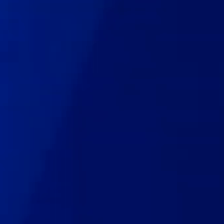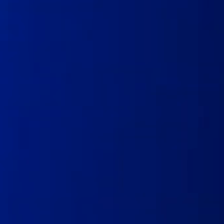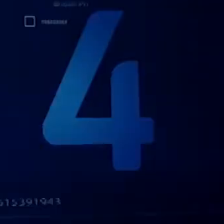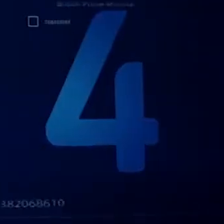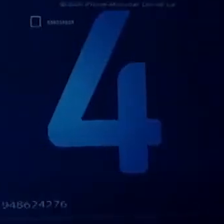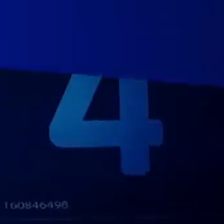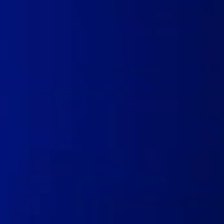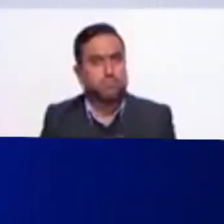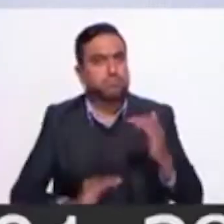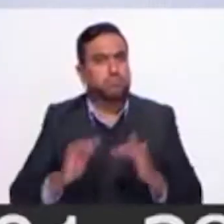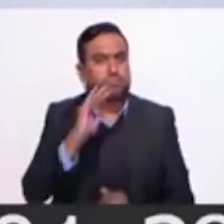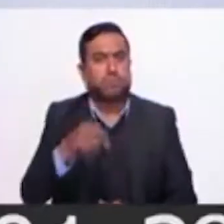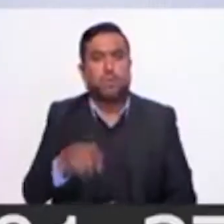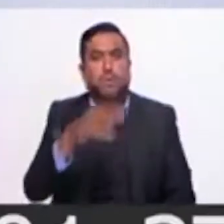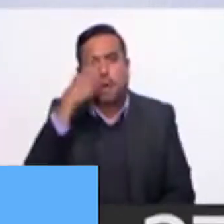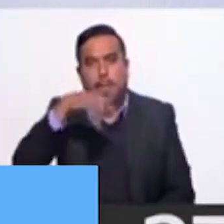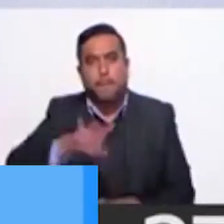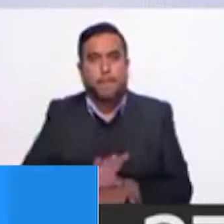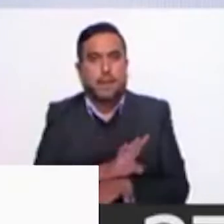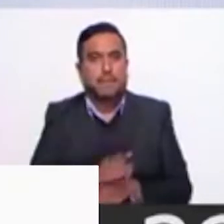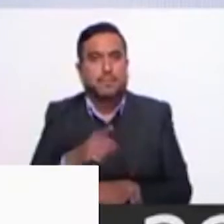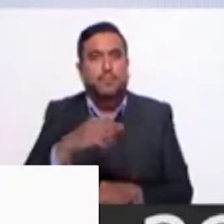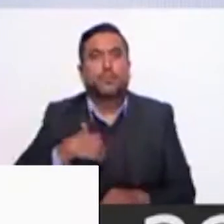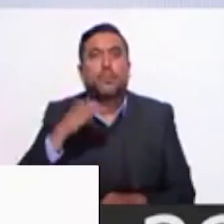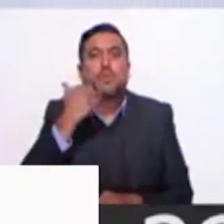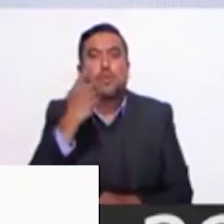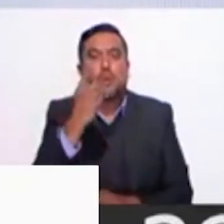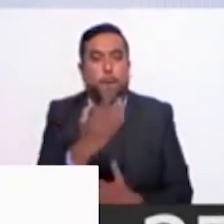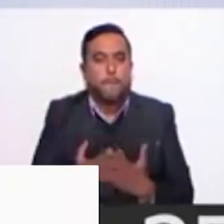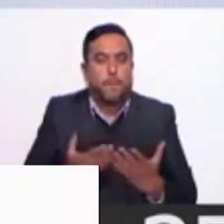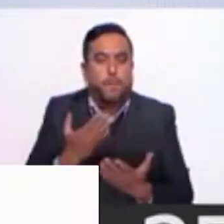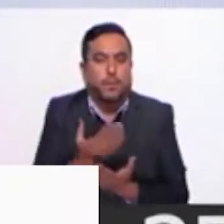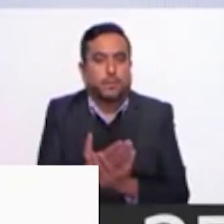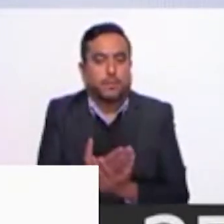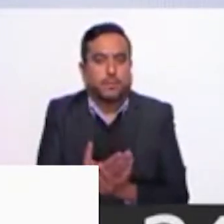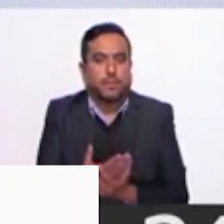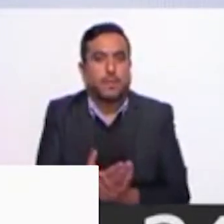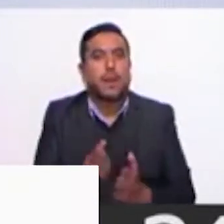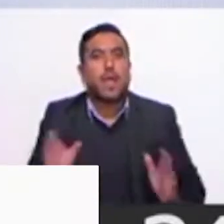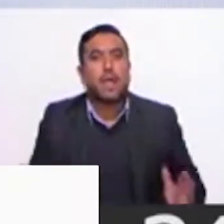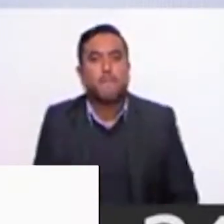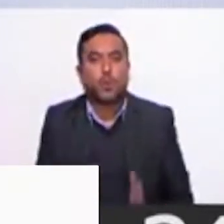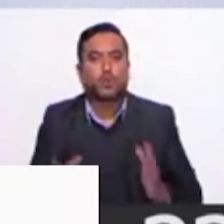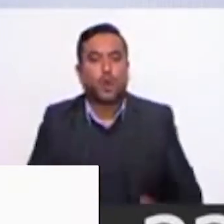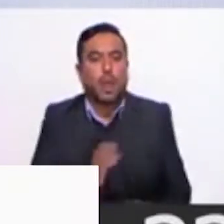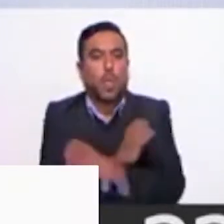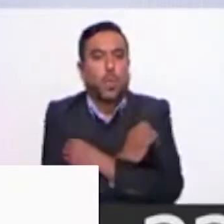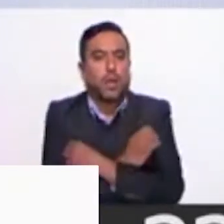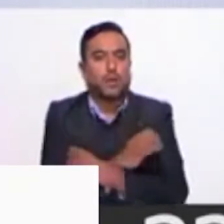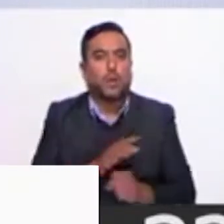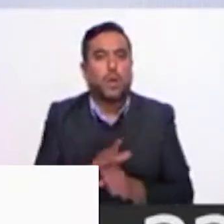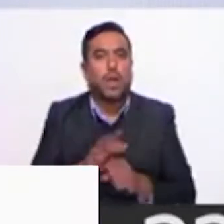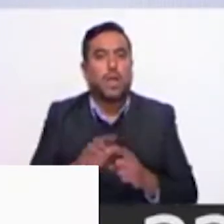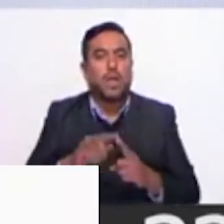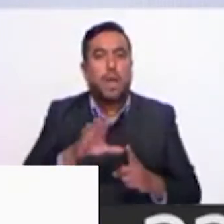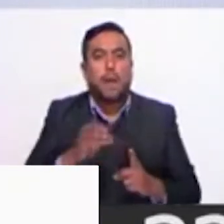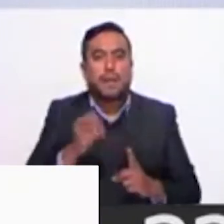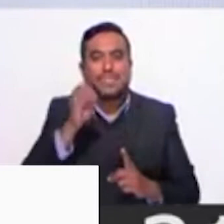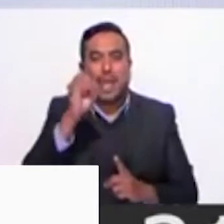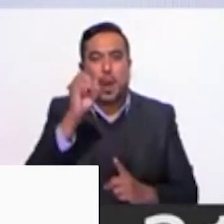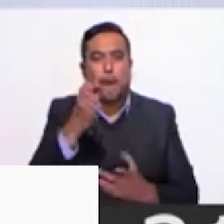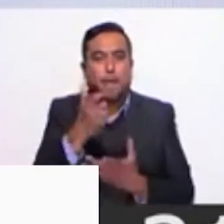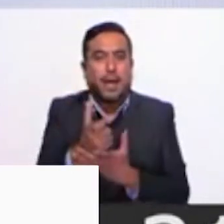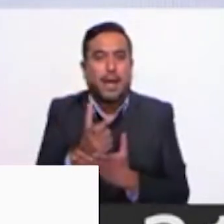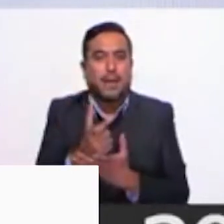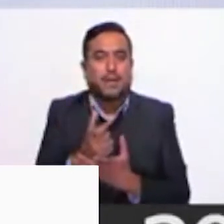dijo. En beneficio tuyo, propondré impulso a la educación con las 0 cuotas voluntarias en